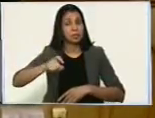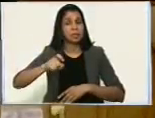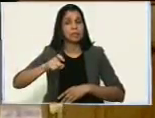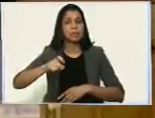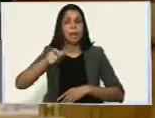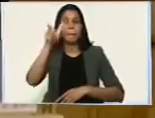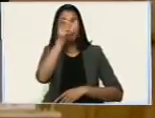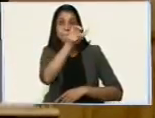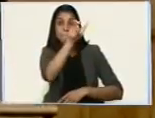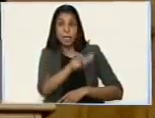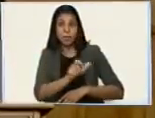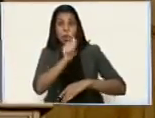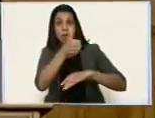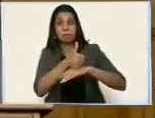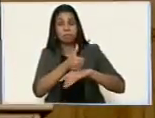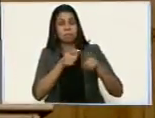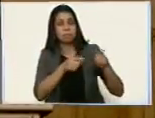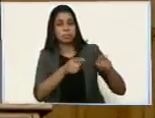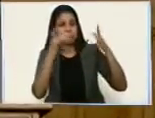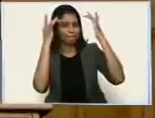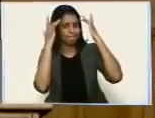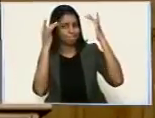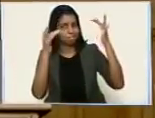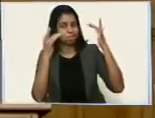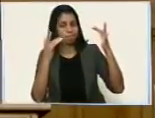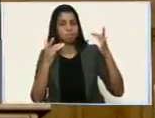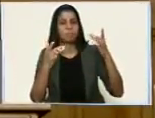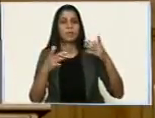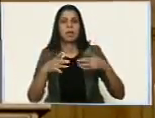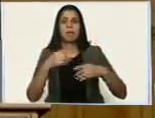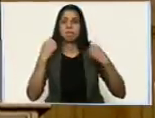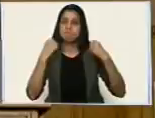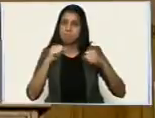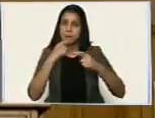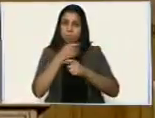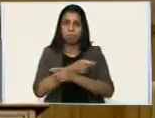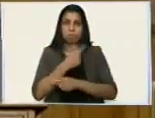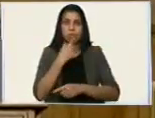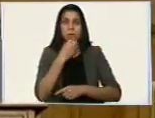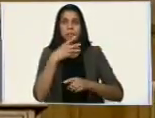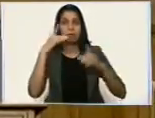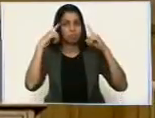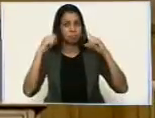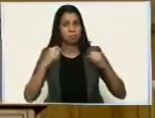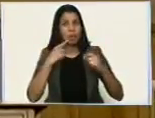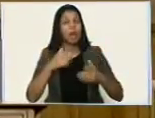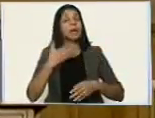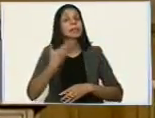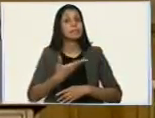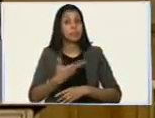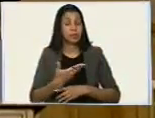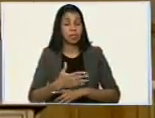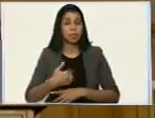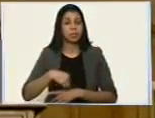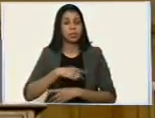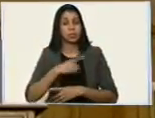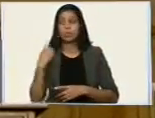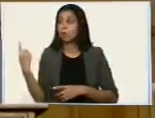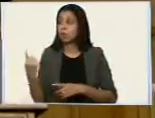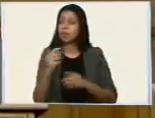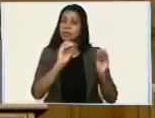labor fundamental. Yo les invito a ustedes, compañeros, aboguemos por esta